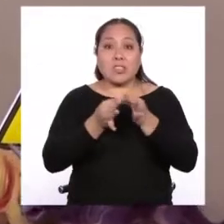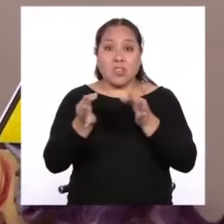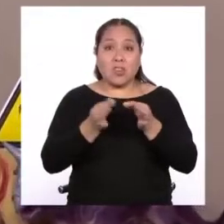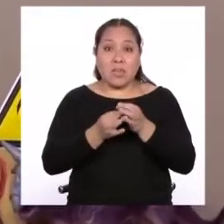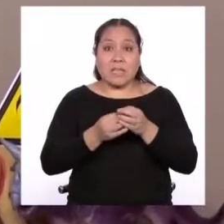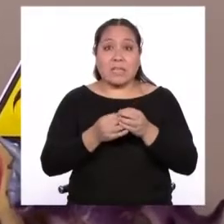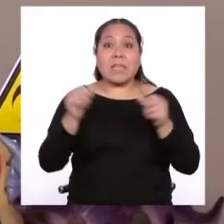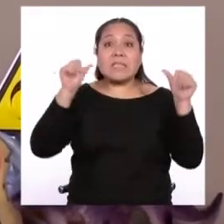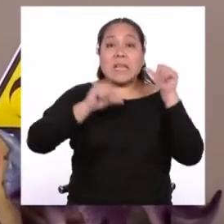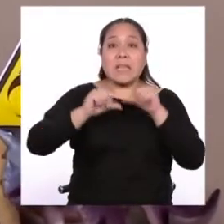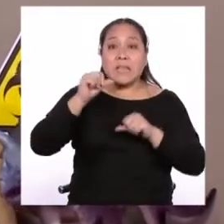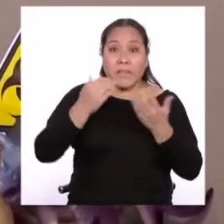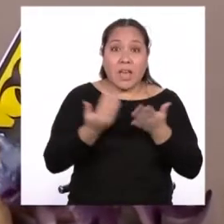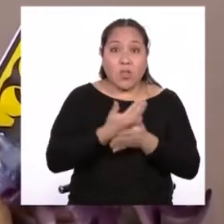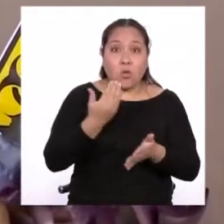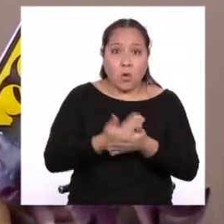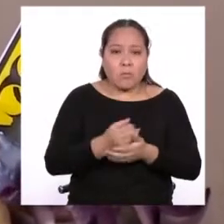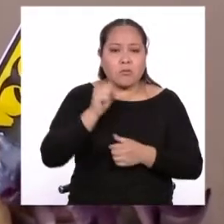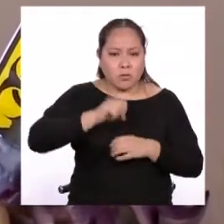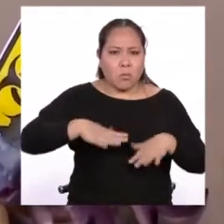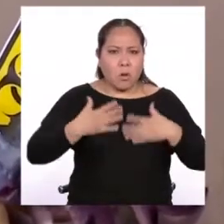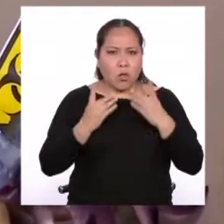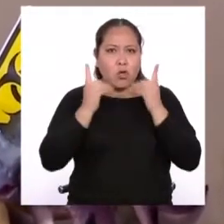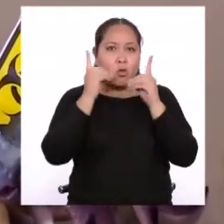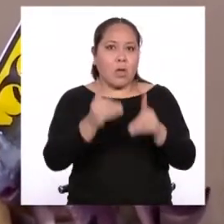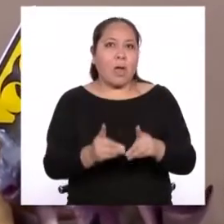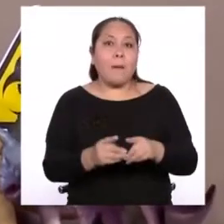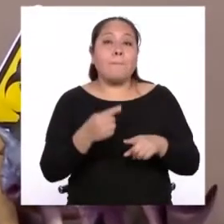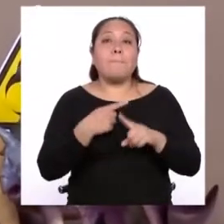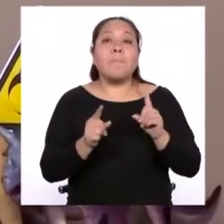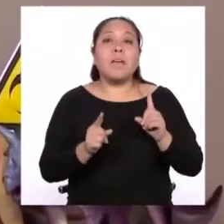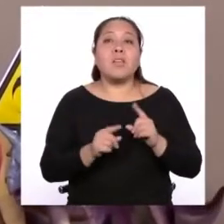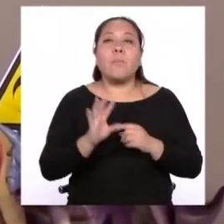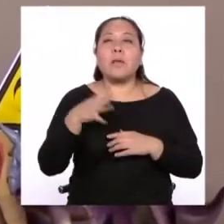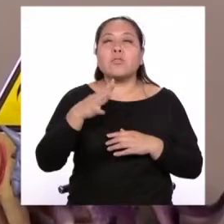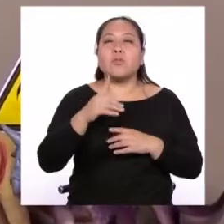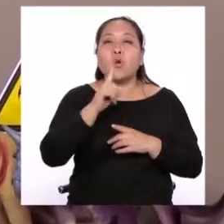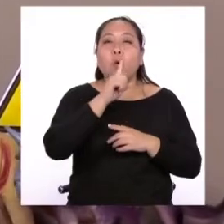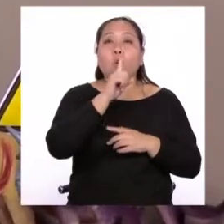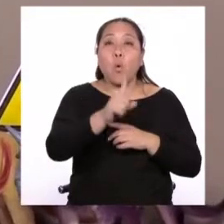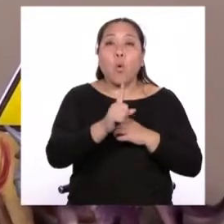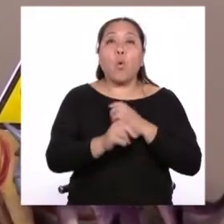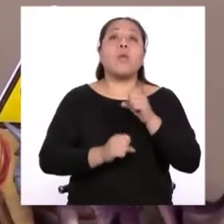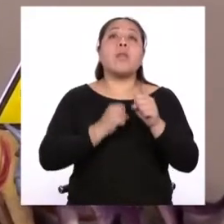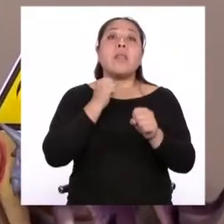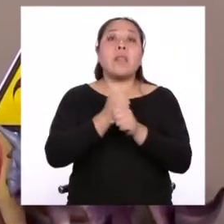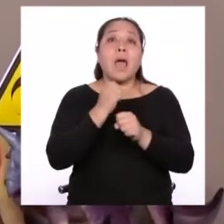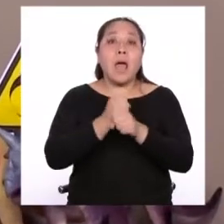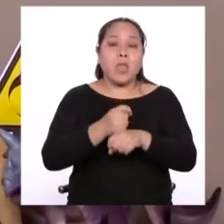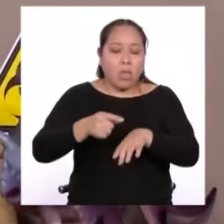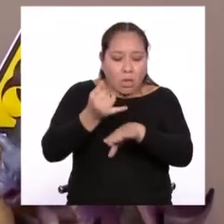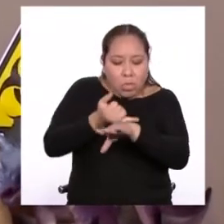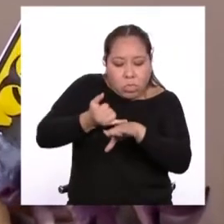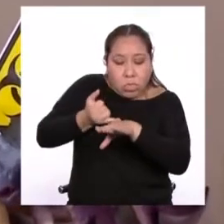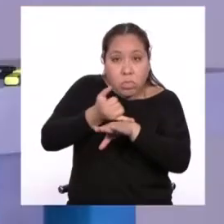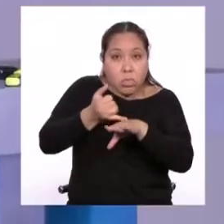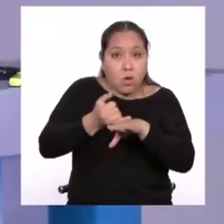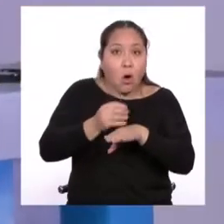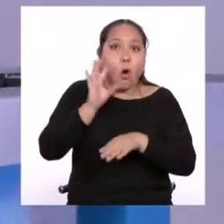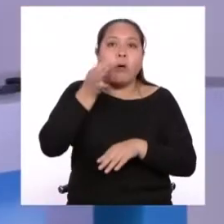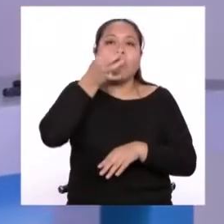sí se puede donar, pero debe de haber pasado como mínimo un año desde la implantación de algún tatuaje o